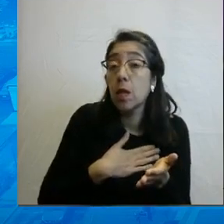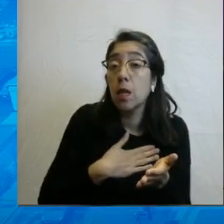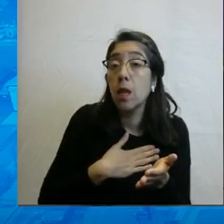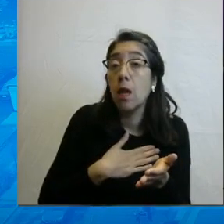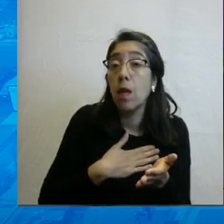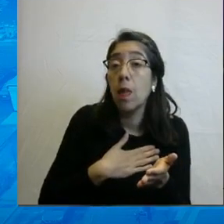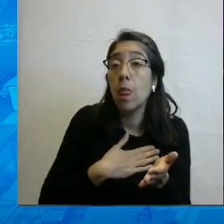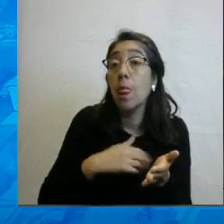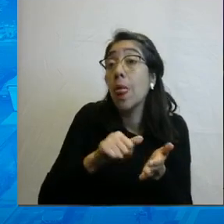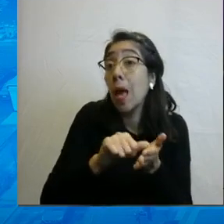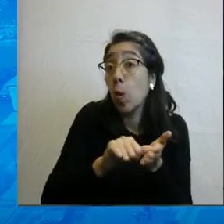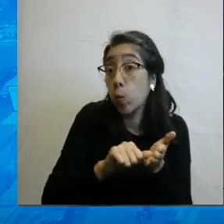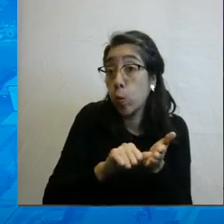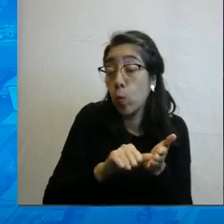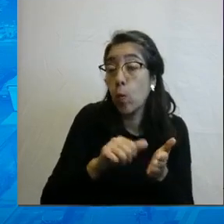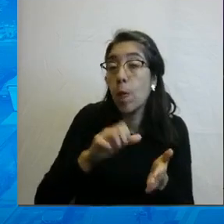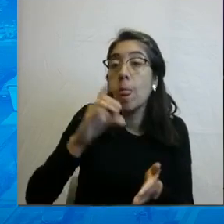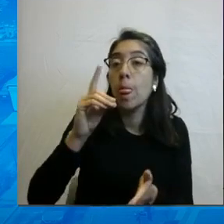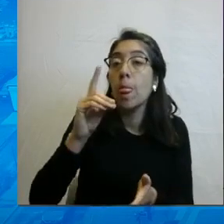las deudas.